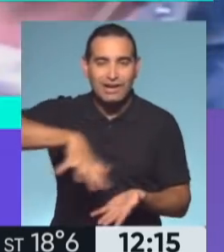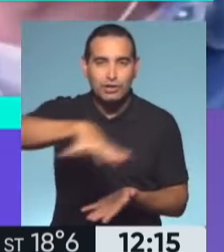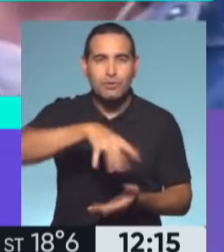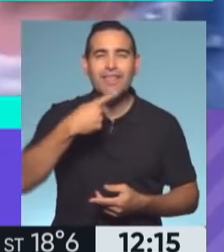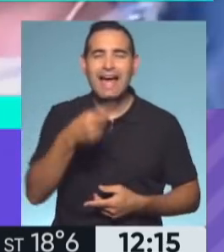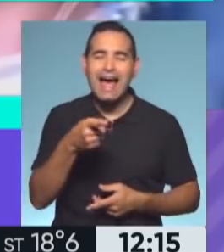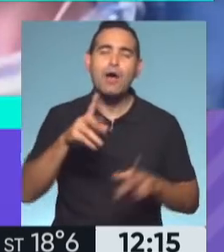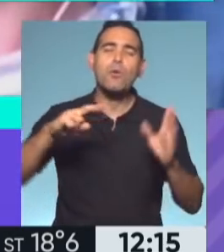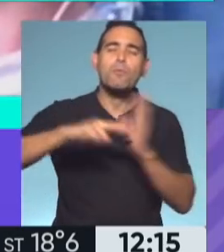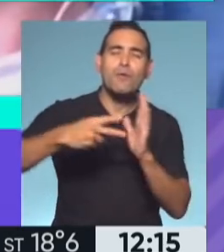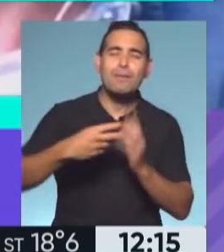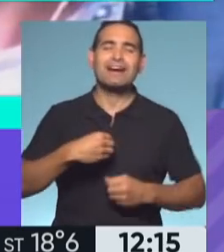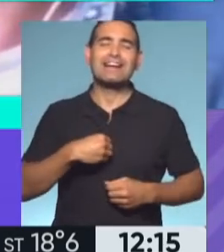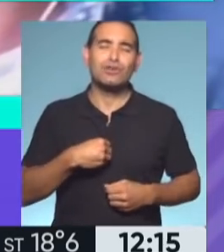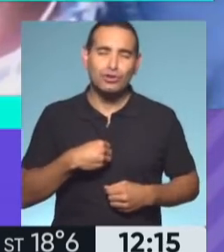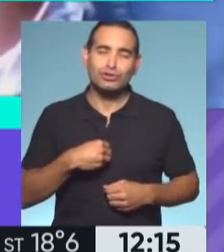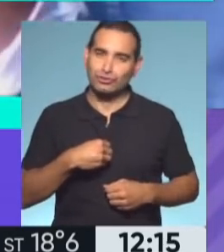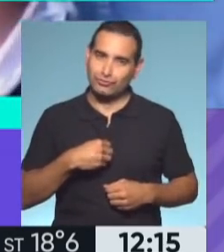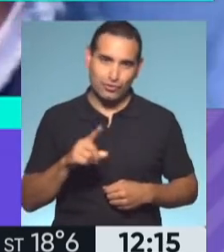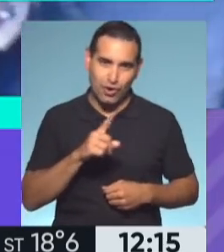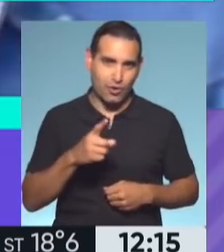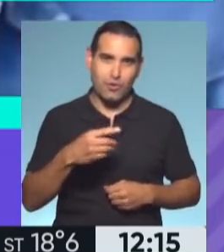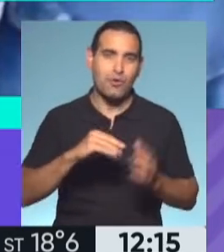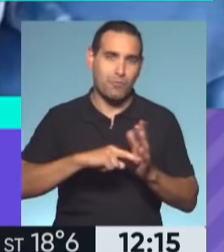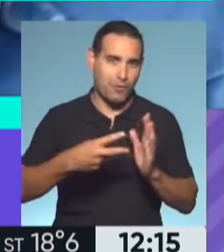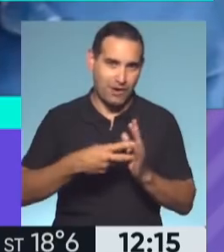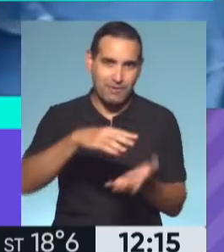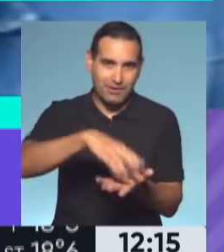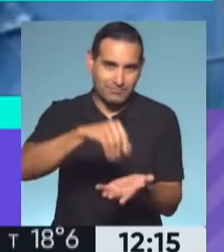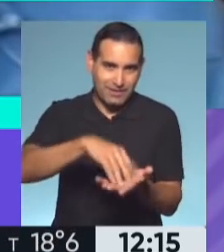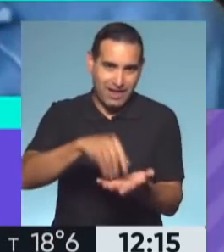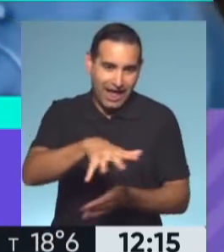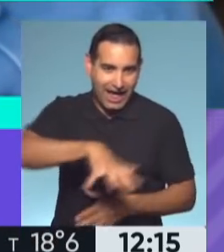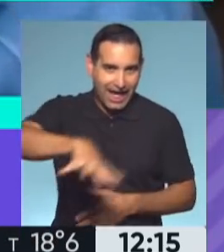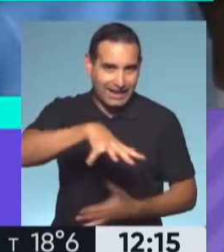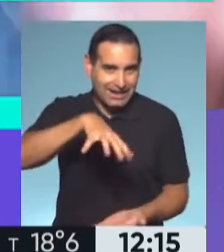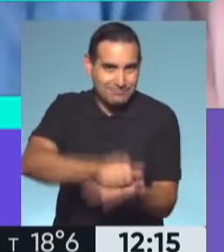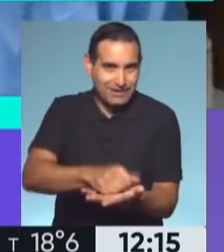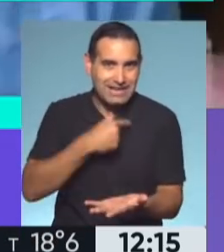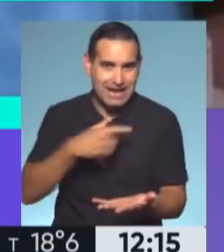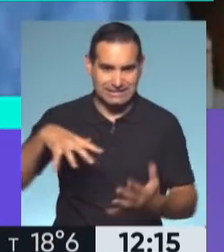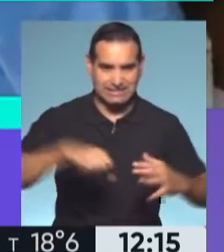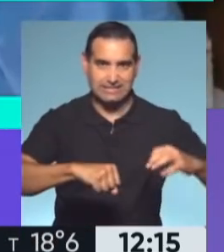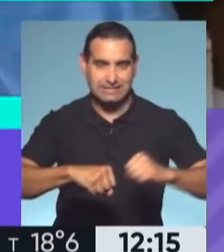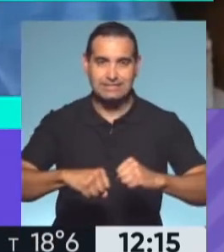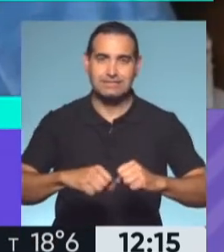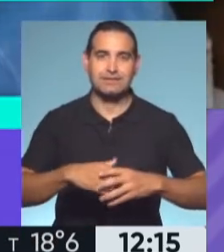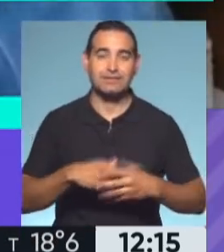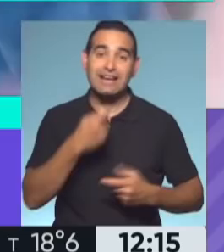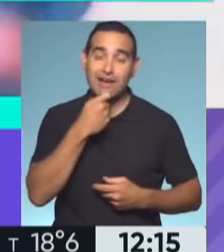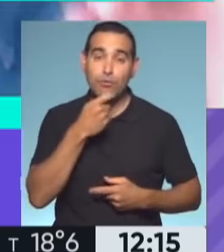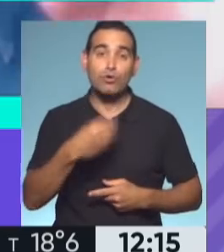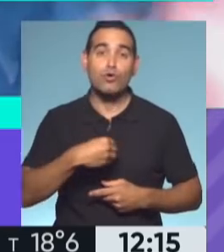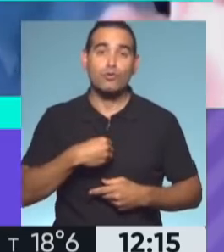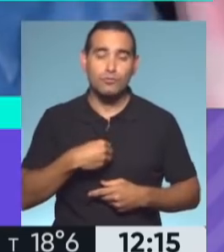un conflicto religioso. ¿Por qué? Porque donde prima la verdad religiosa no prima la verdad de los hombres. Entonces, si es un conflicto religioso no tiene solución. Esto